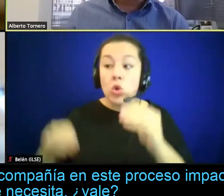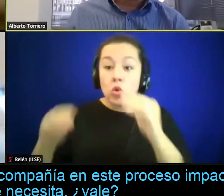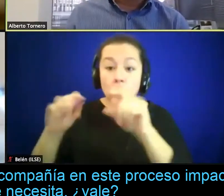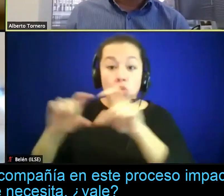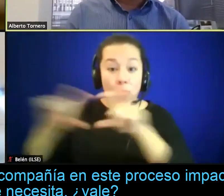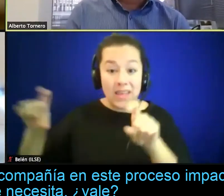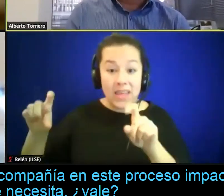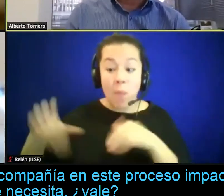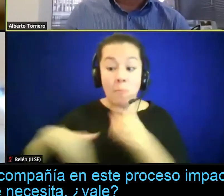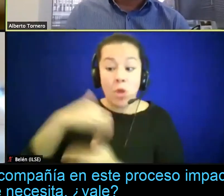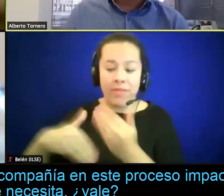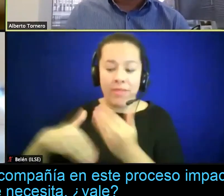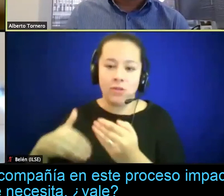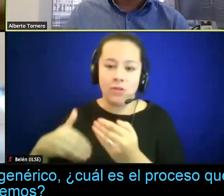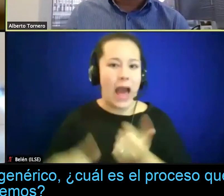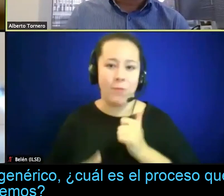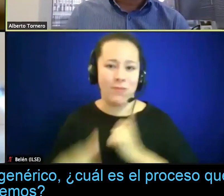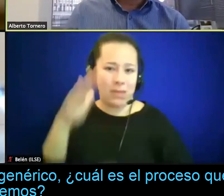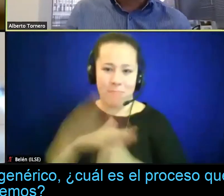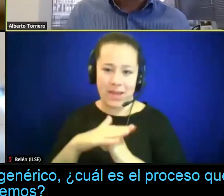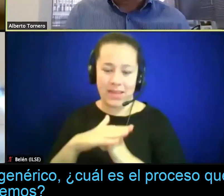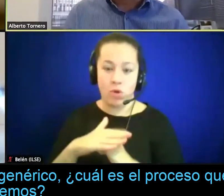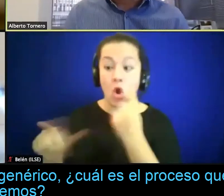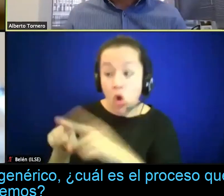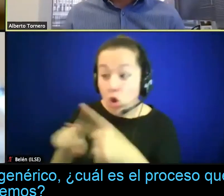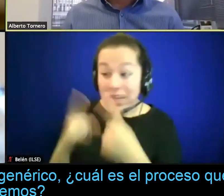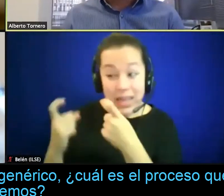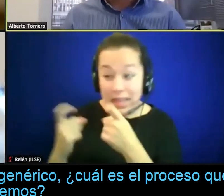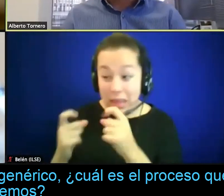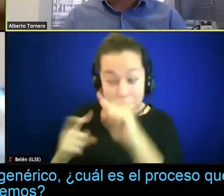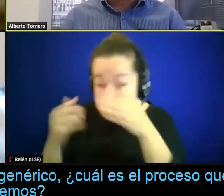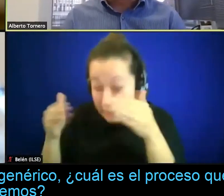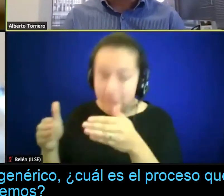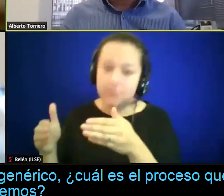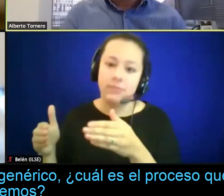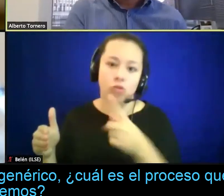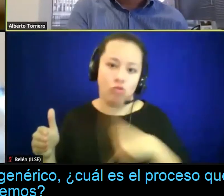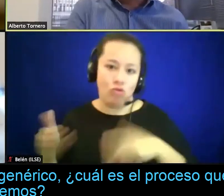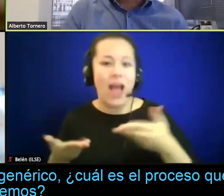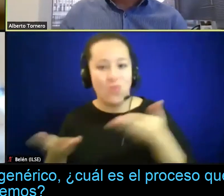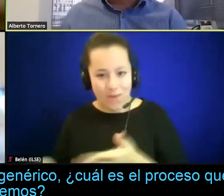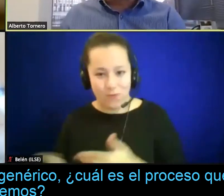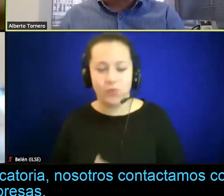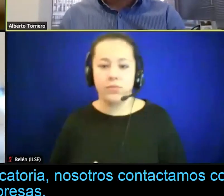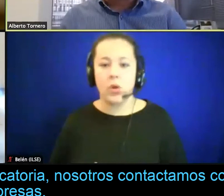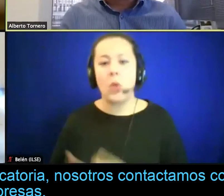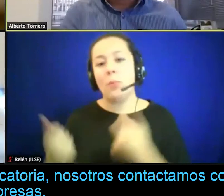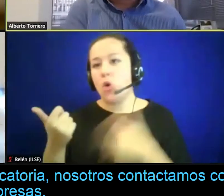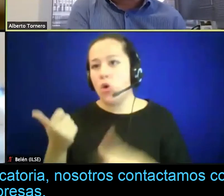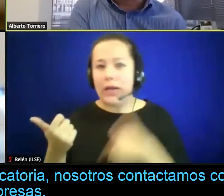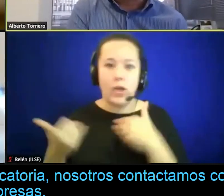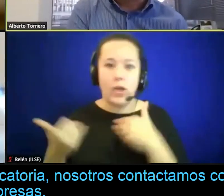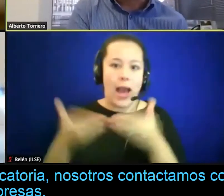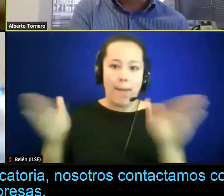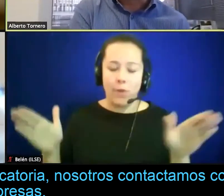proceso, impactando en aquello que necesita, ¿vale? Esto que es un poco amplio y es un poco genérico, ¿cuál es el proceso que hacemos? Una vez que,